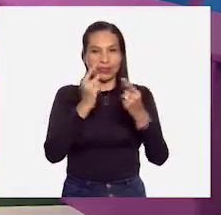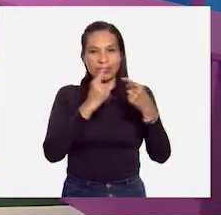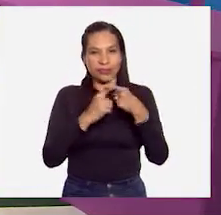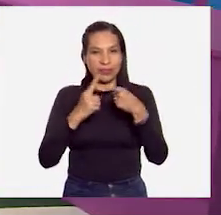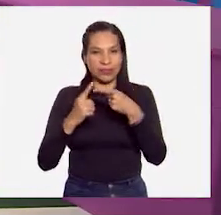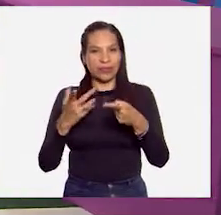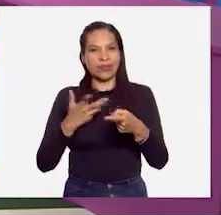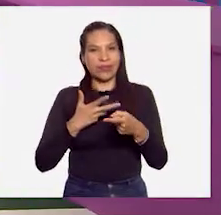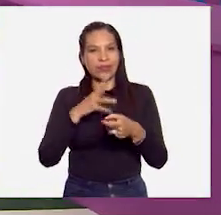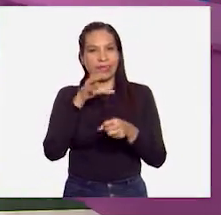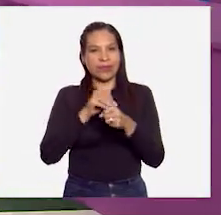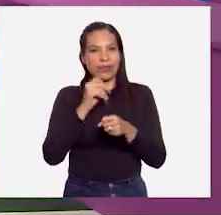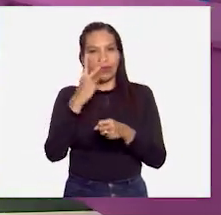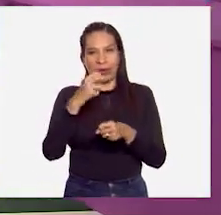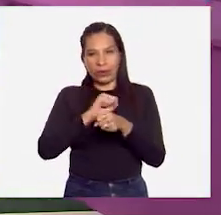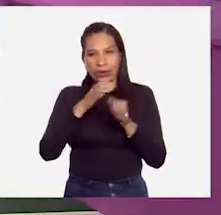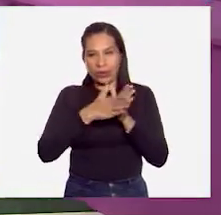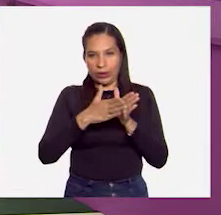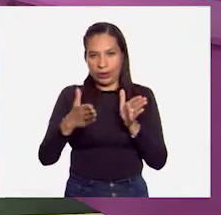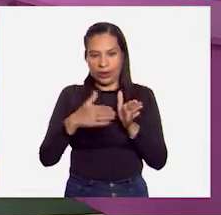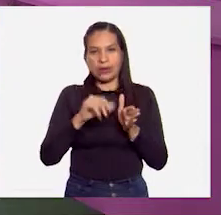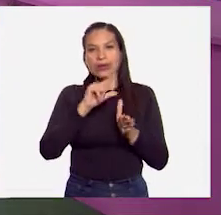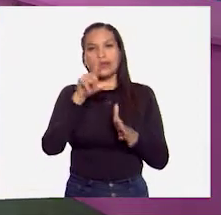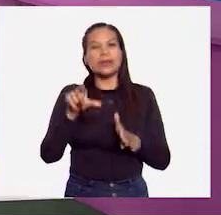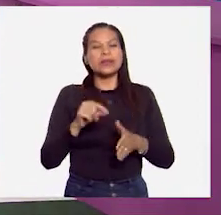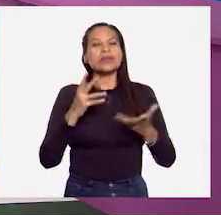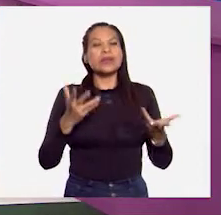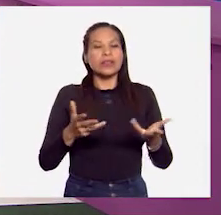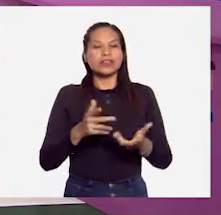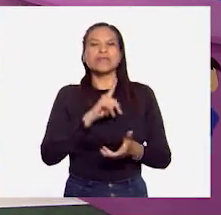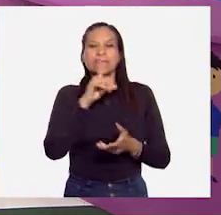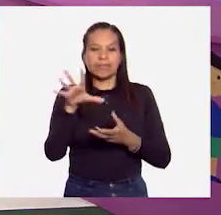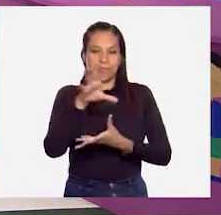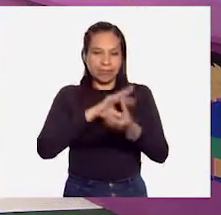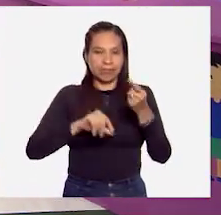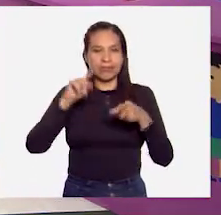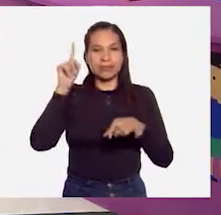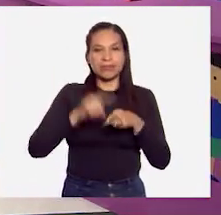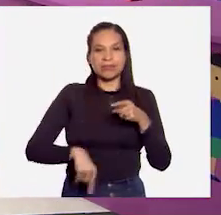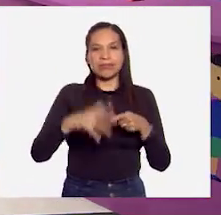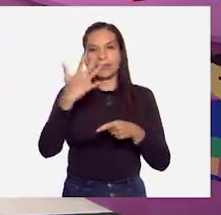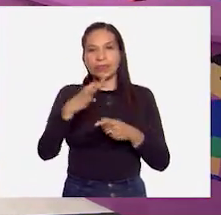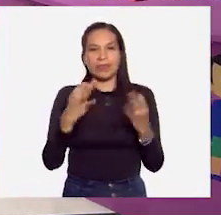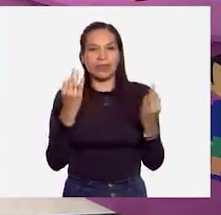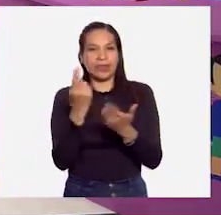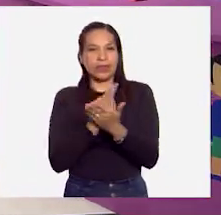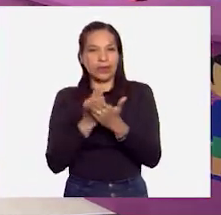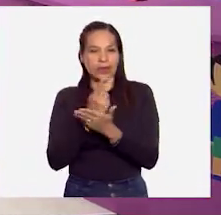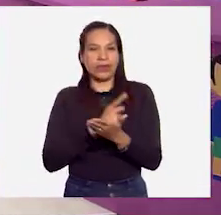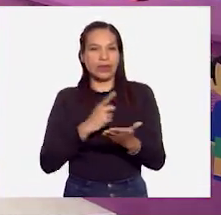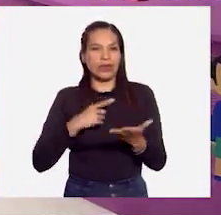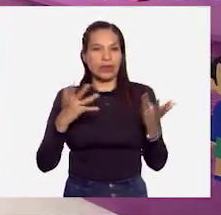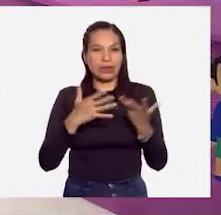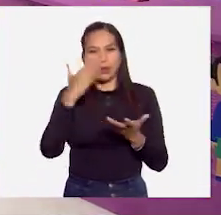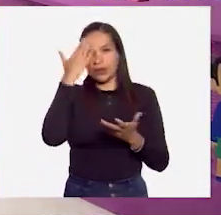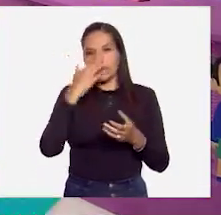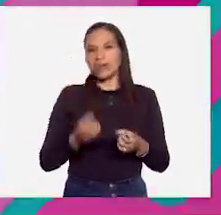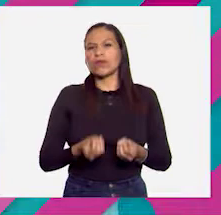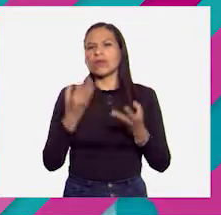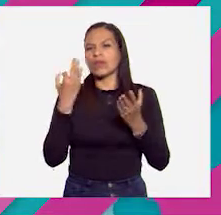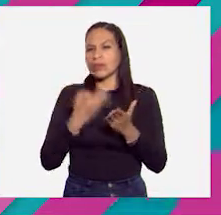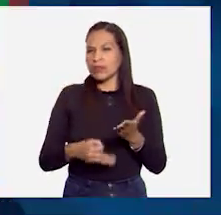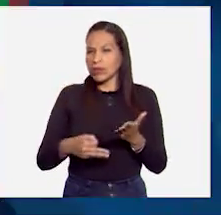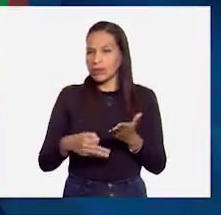que lleva hecho en 2 semanas y luego se lo restamos a los 10 mandalas que tiene que hacer para saber cuánto le